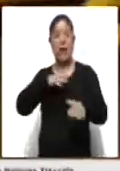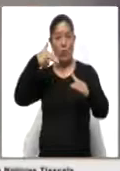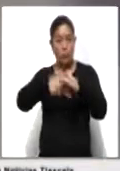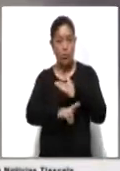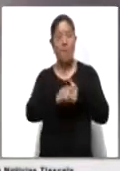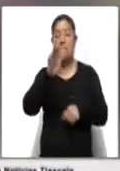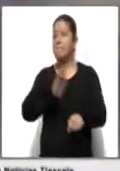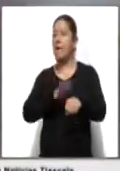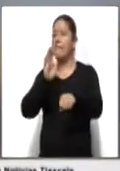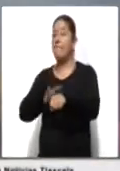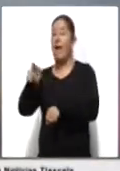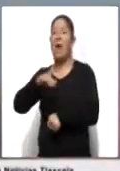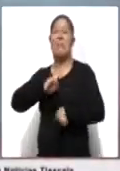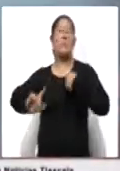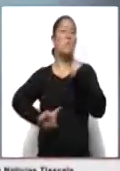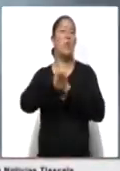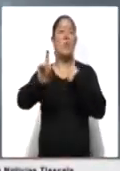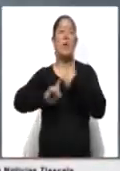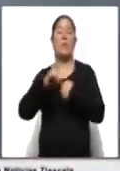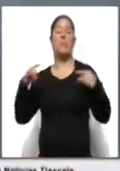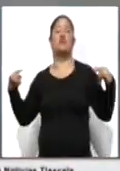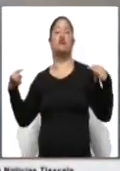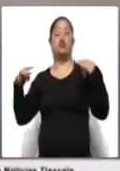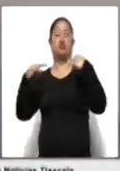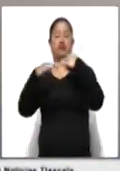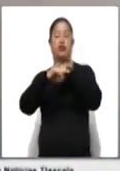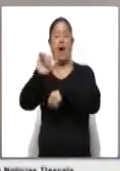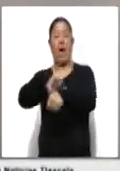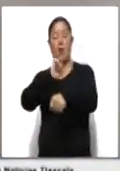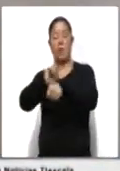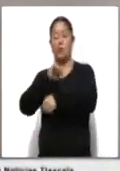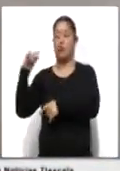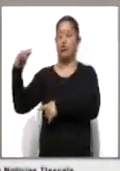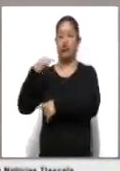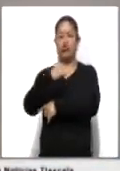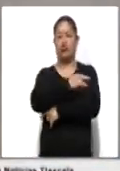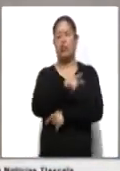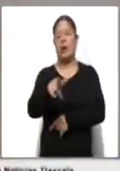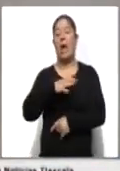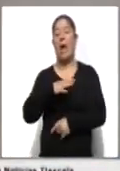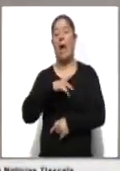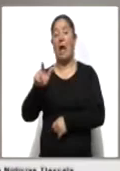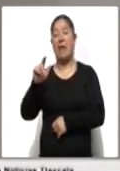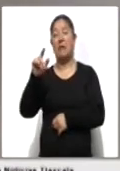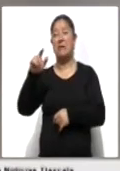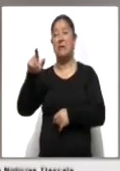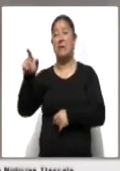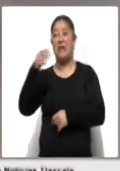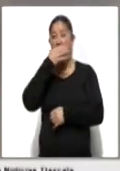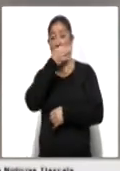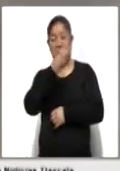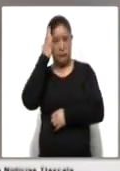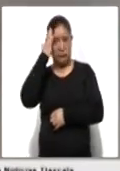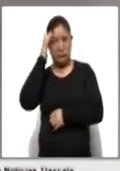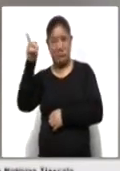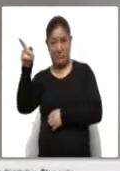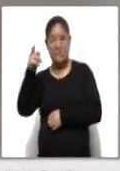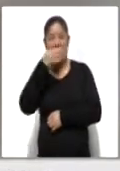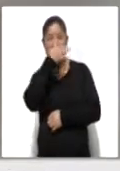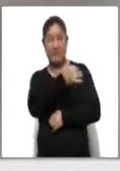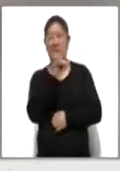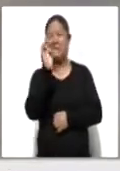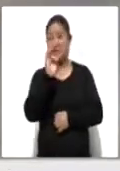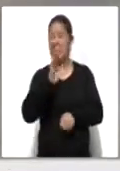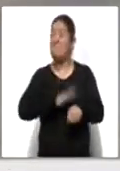Bronx, causando problemas de circulación vial. Las autoridades meteorológicas advirtieron que es probable que haya nuevas inundaciones